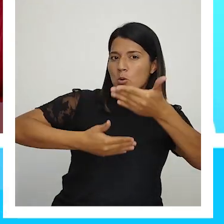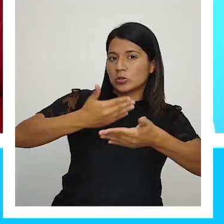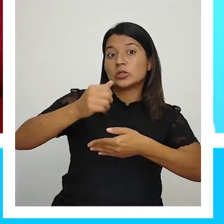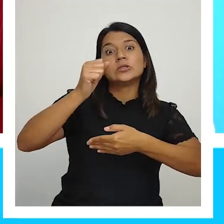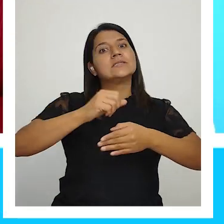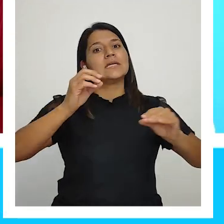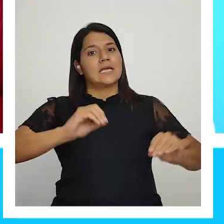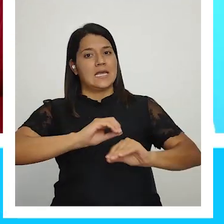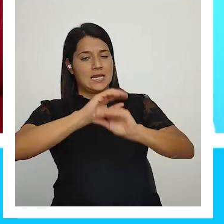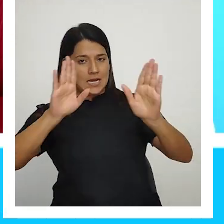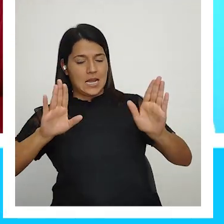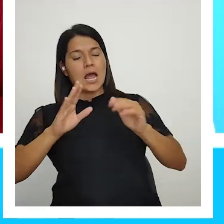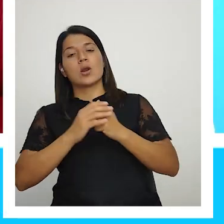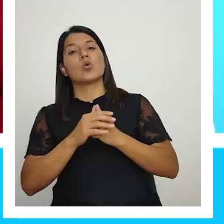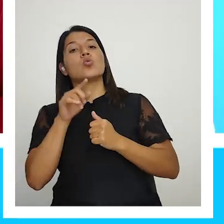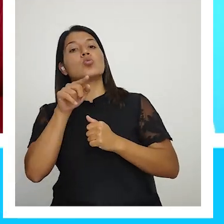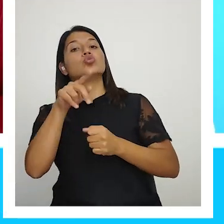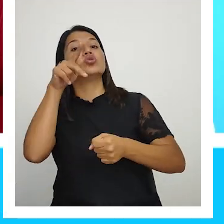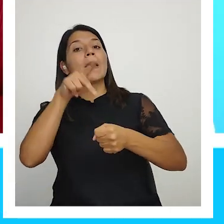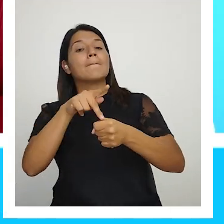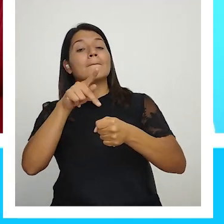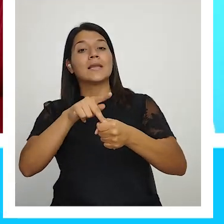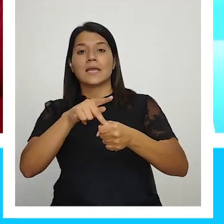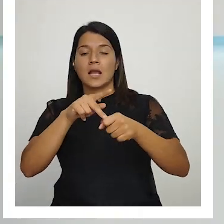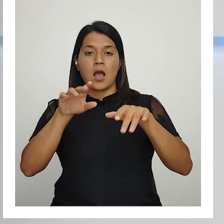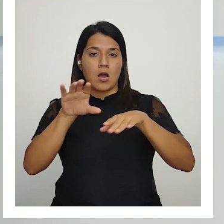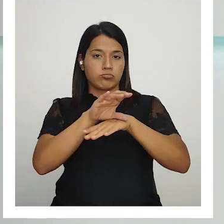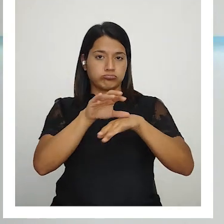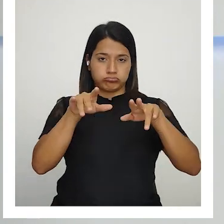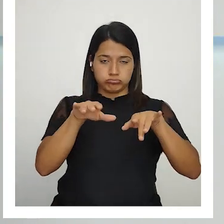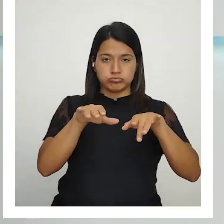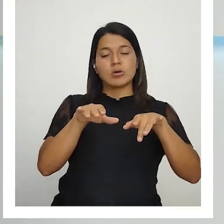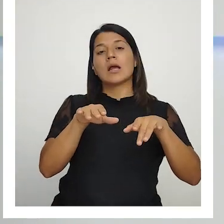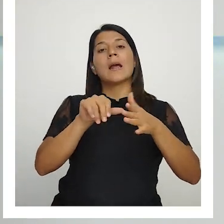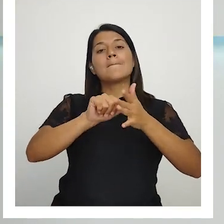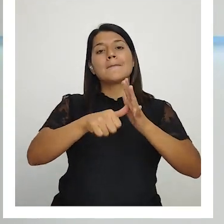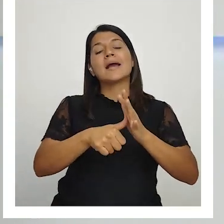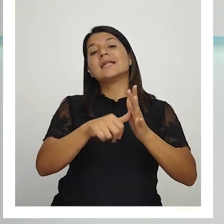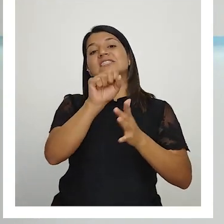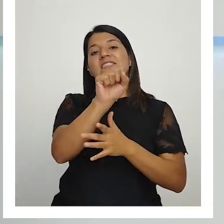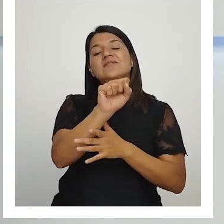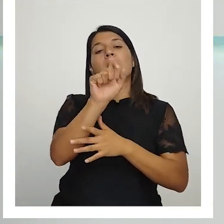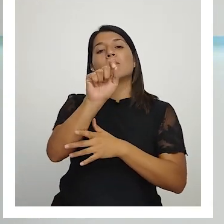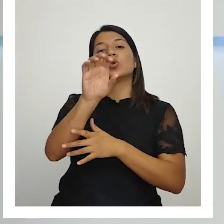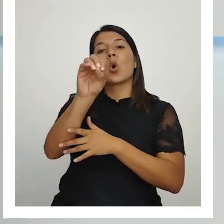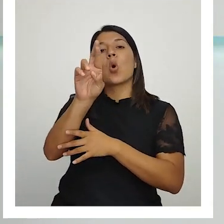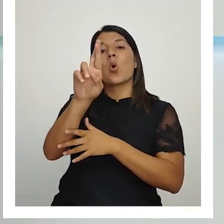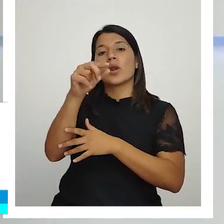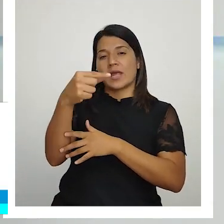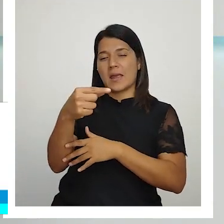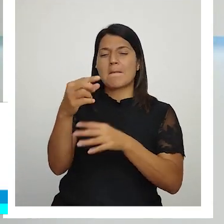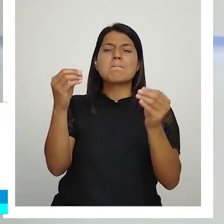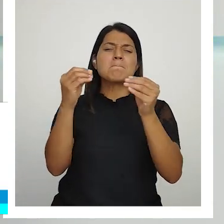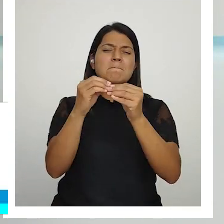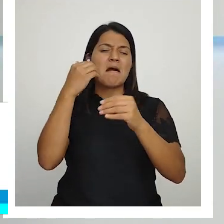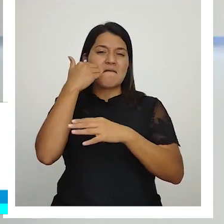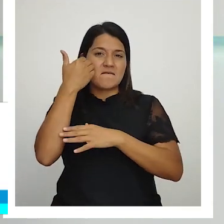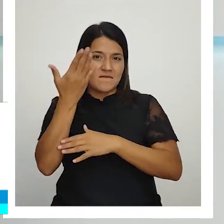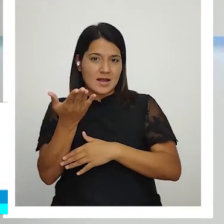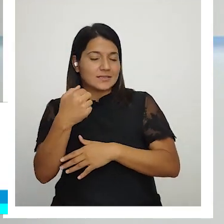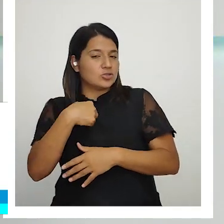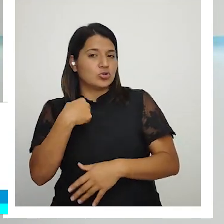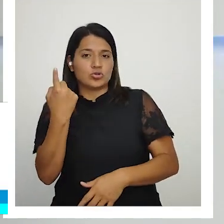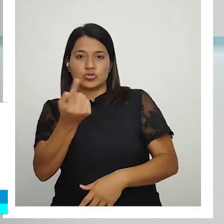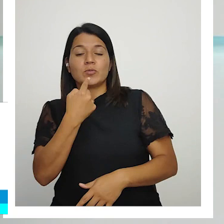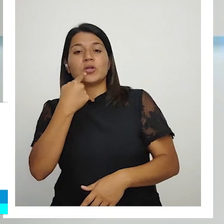sí. La aplicación se hace directamente en línea. La página es chevening.org. Para más facilidad, ¿verdad? Yo siempre